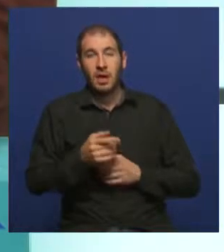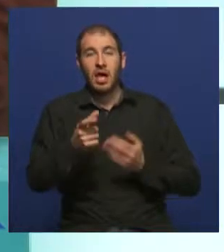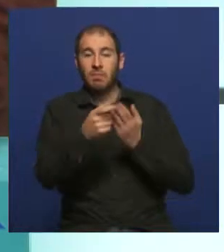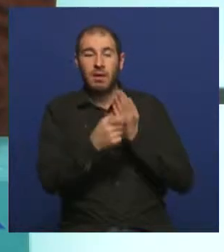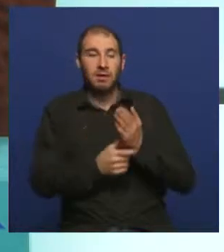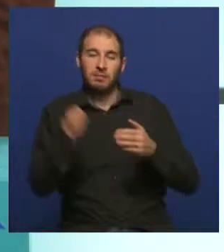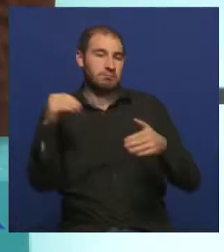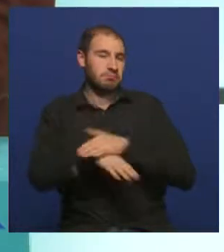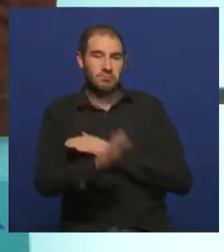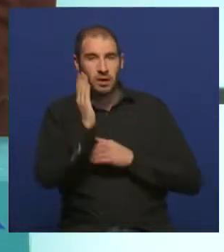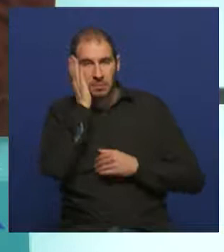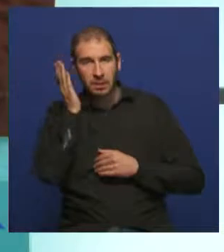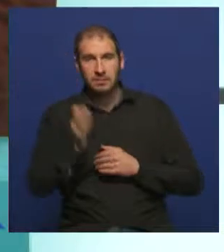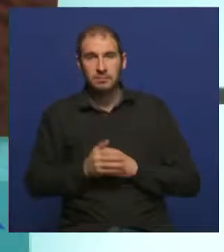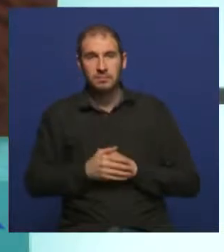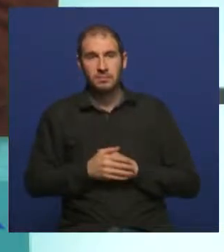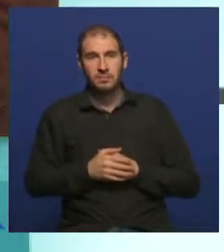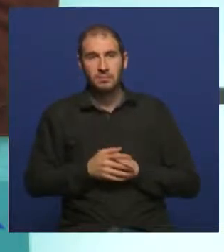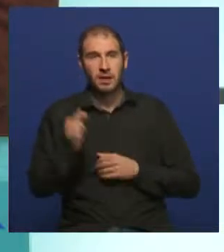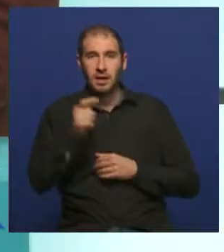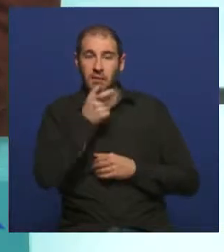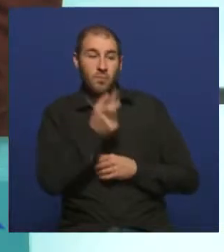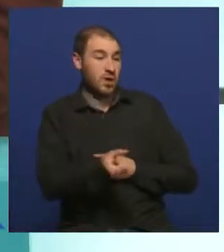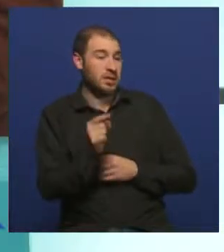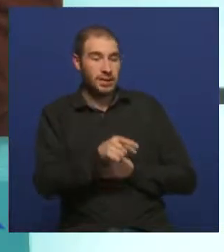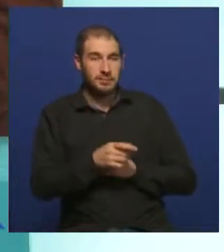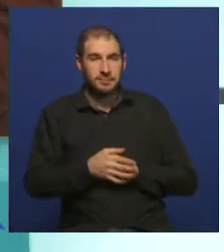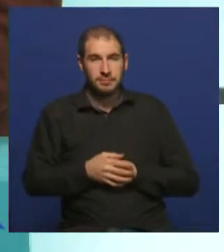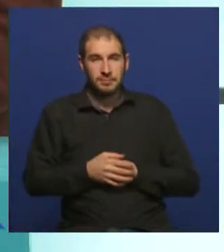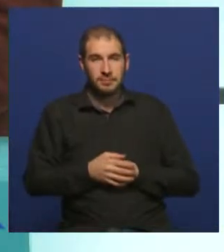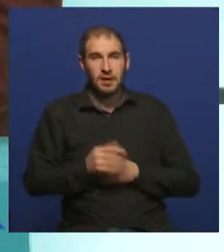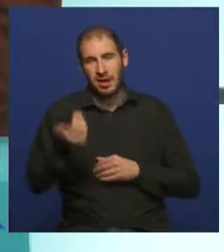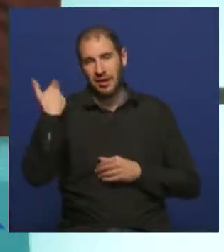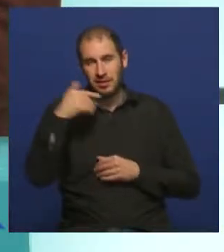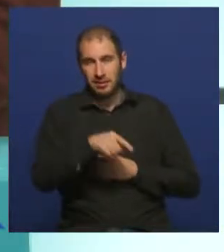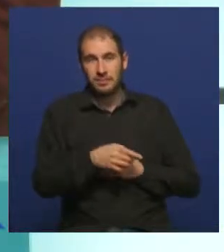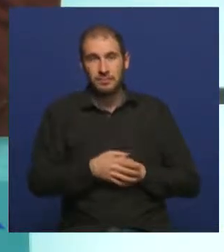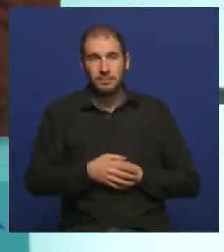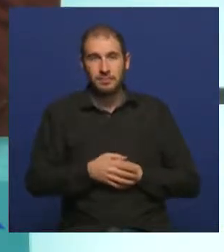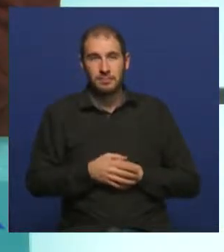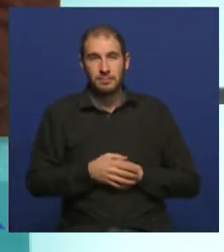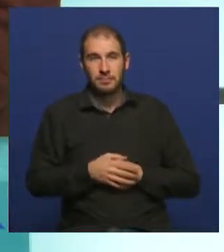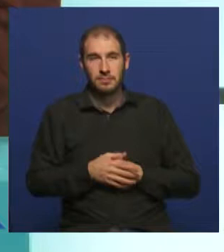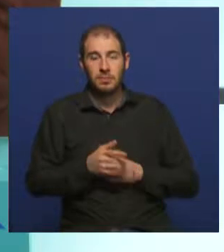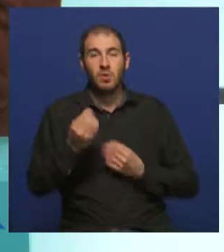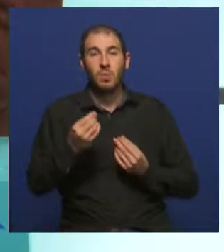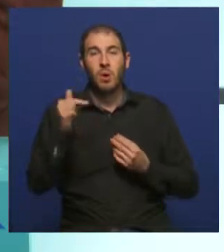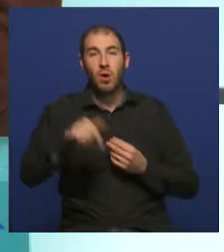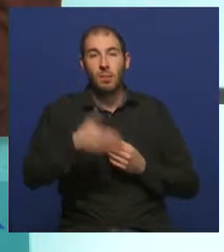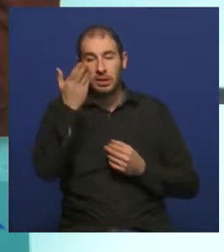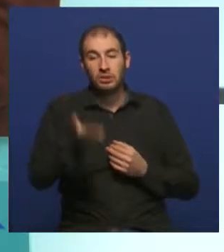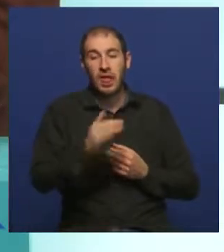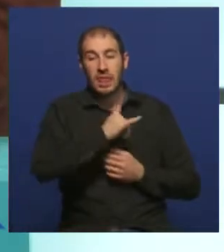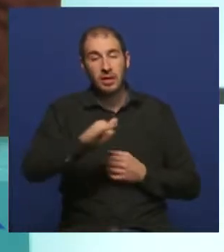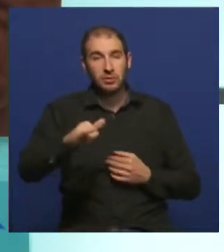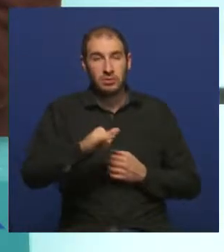es decir, lo archivaba. Claro. Esta era la respuesta en ese entonces. Entonces imagínense hoy que alguien haga una